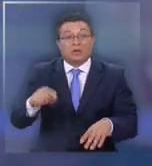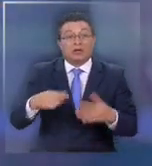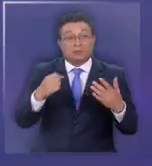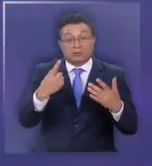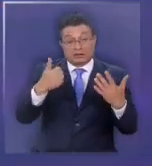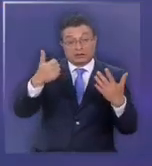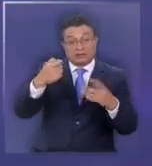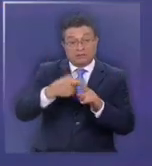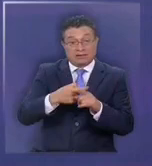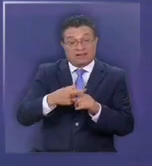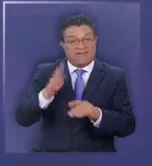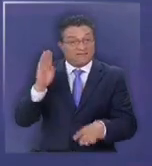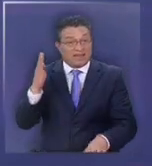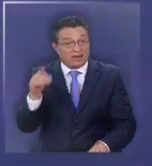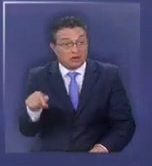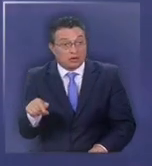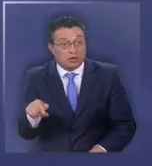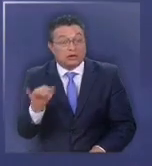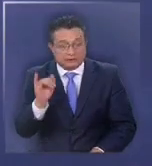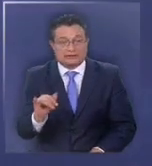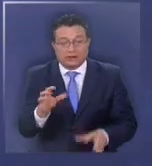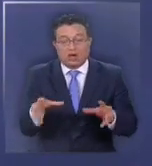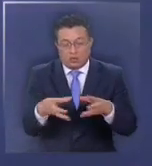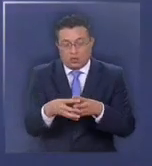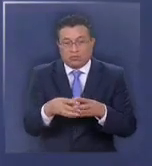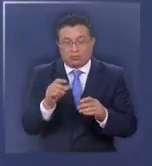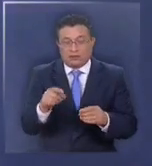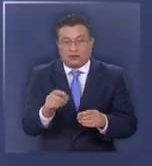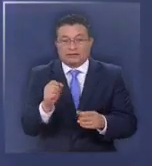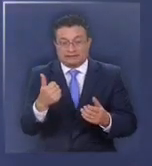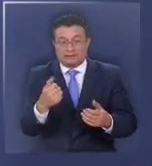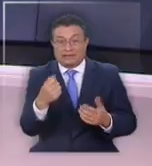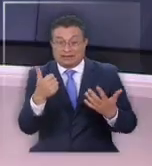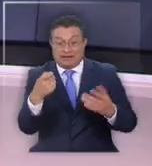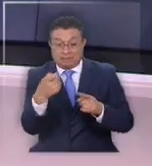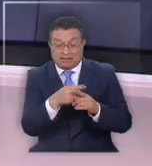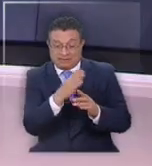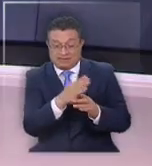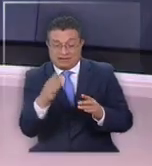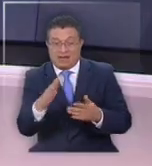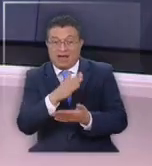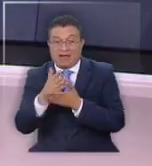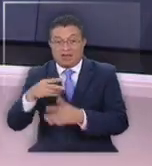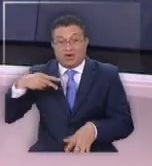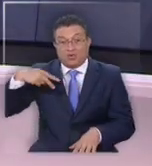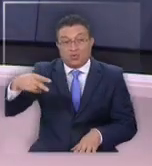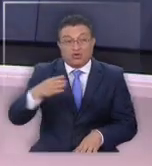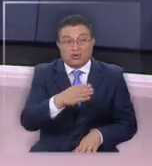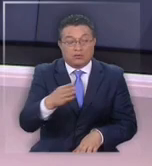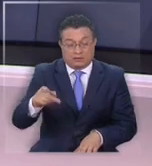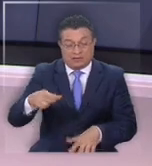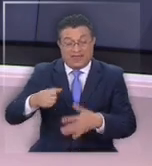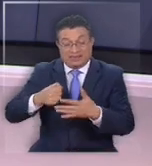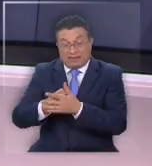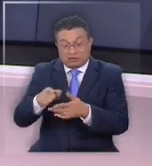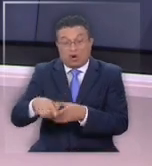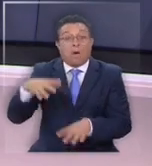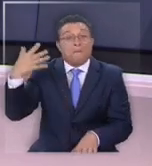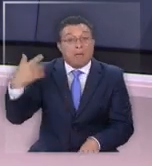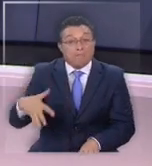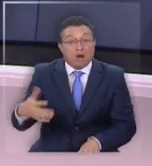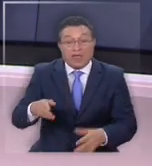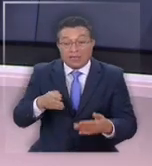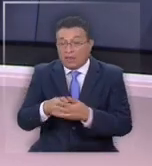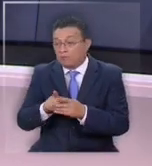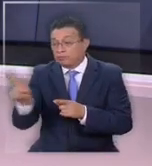entendido ha quedado ya no estaba entre ese grupo de espera es que una estación muy crucial para los